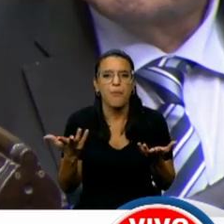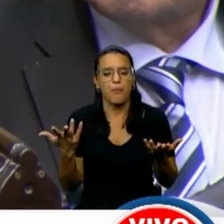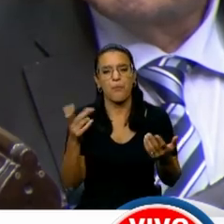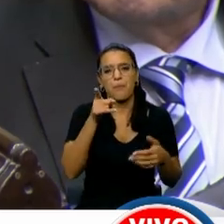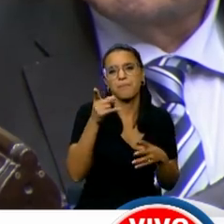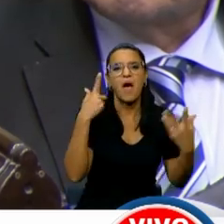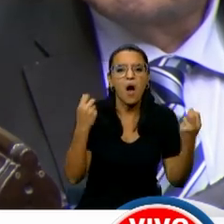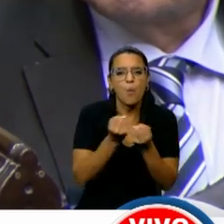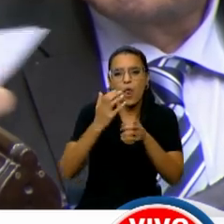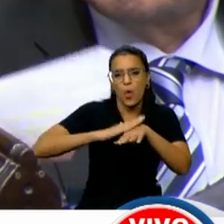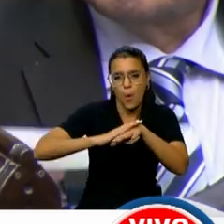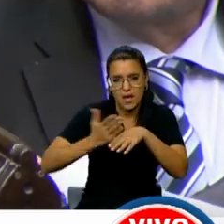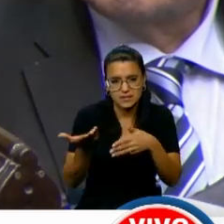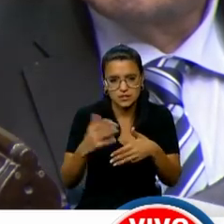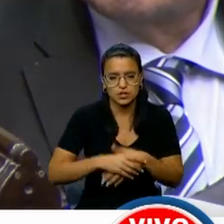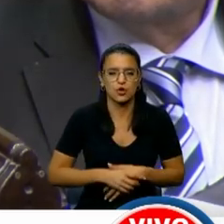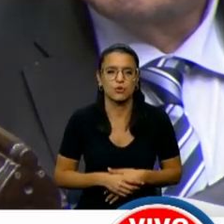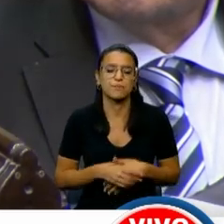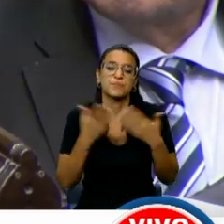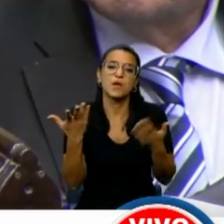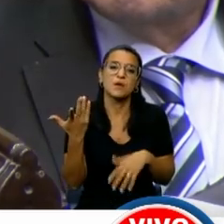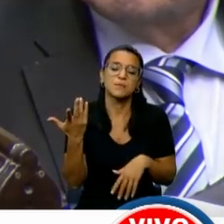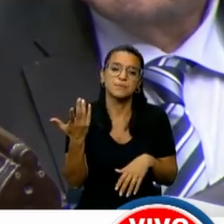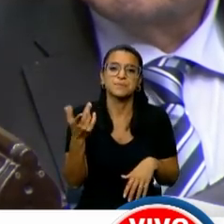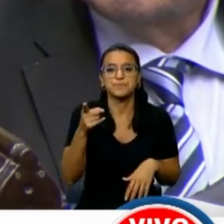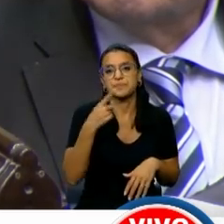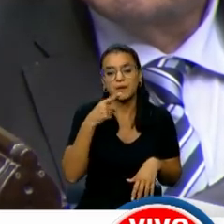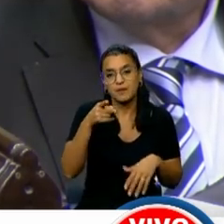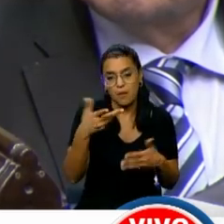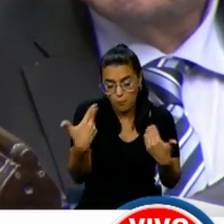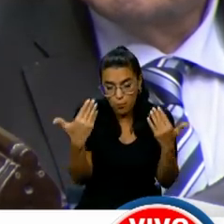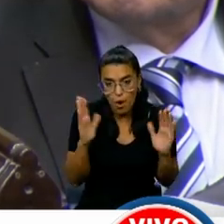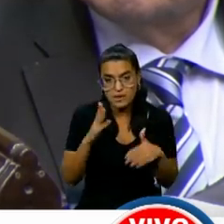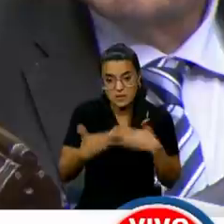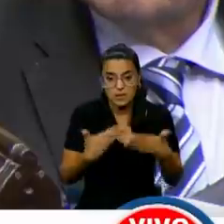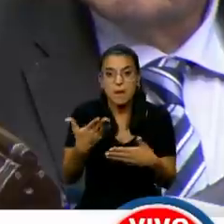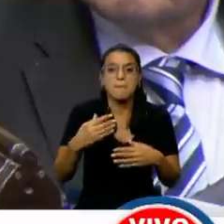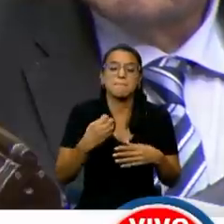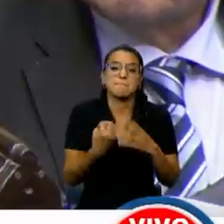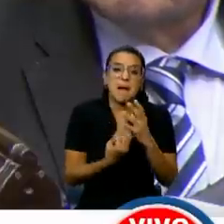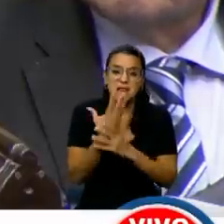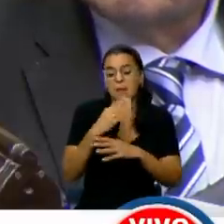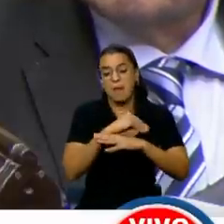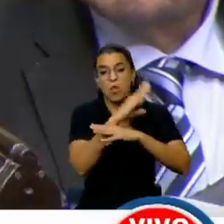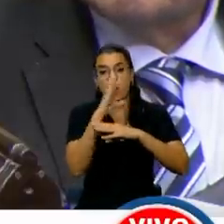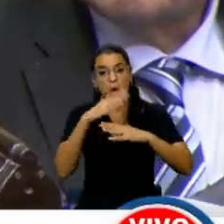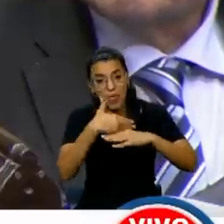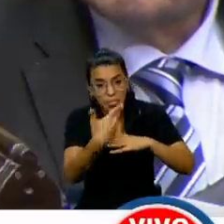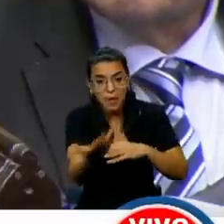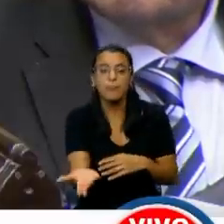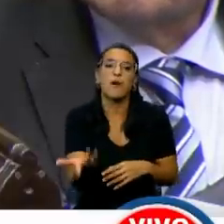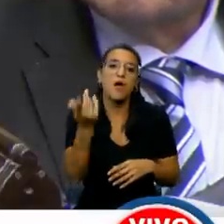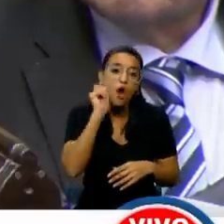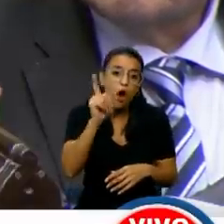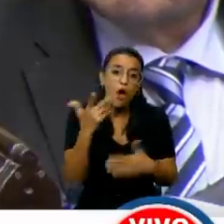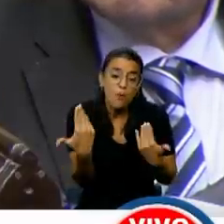acuerdos básicos es muy probable que llegaba la mañana pasada la madrugada se